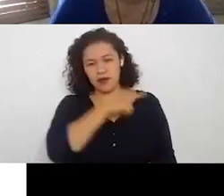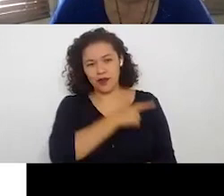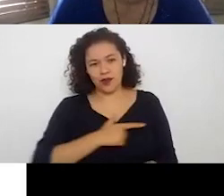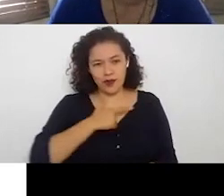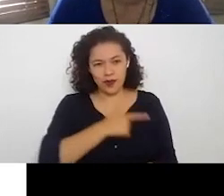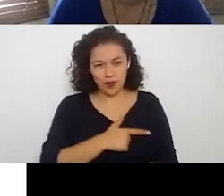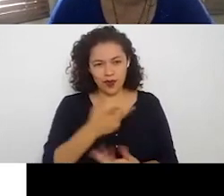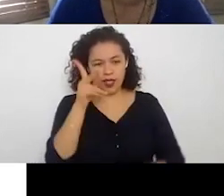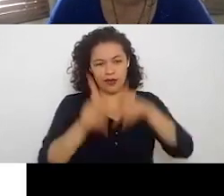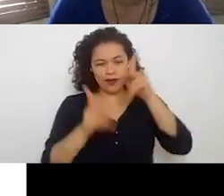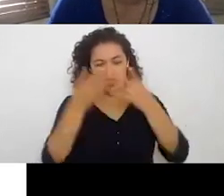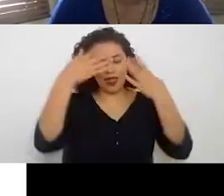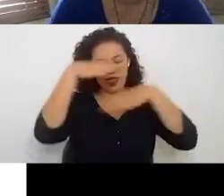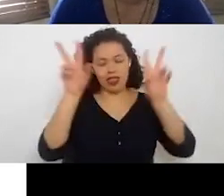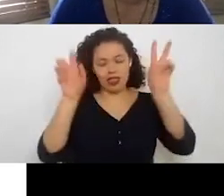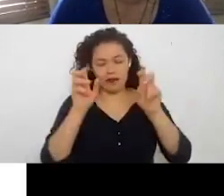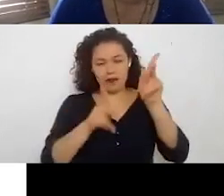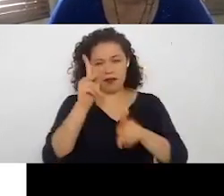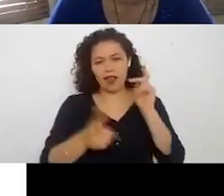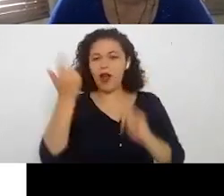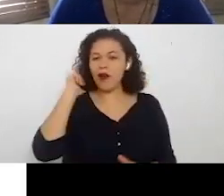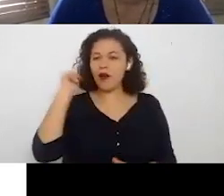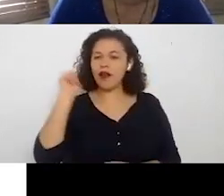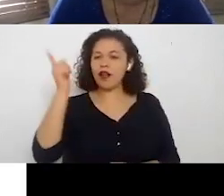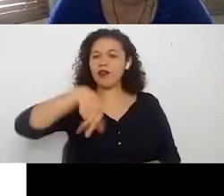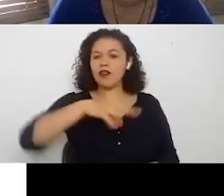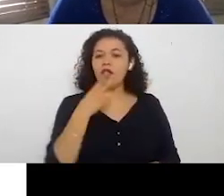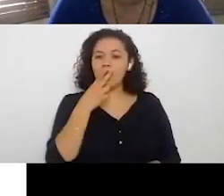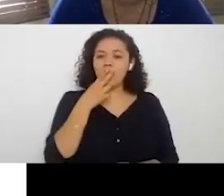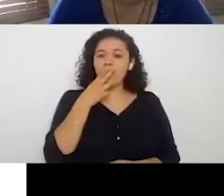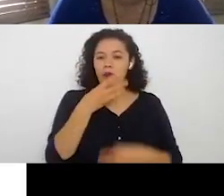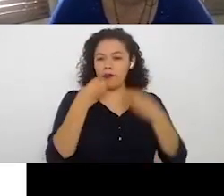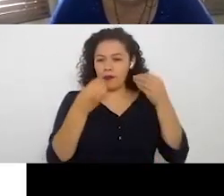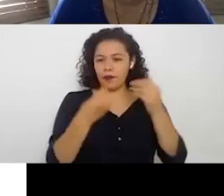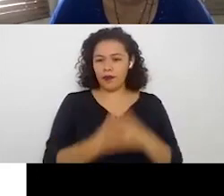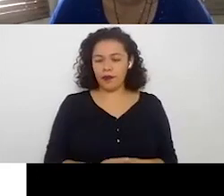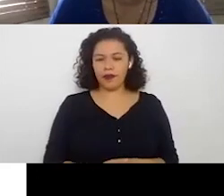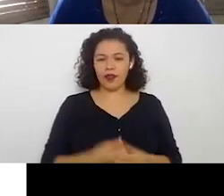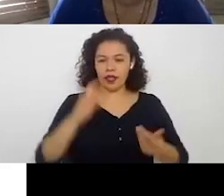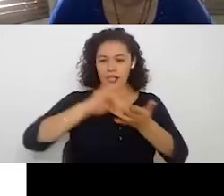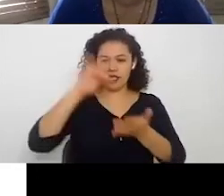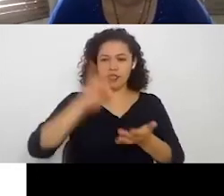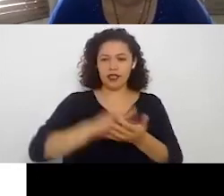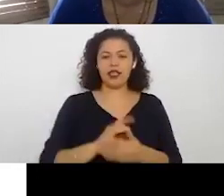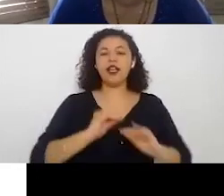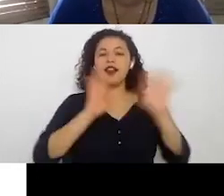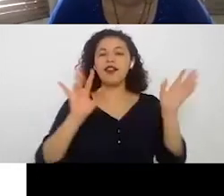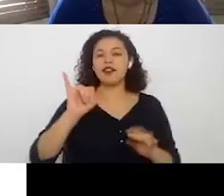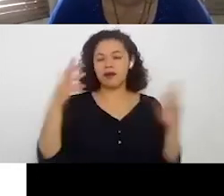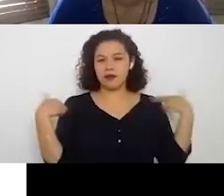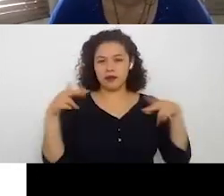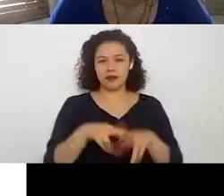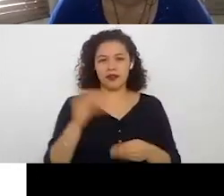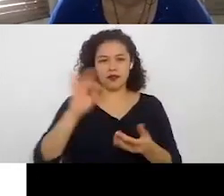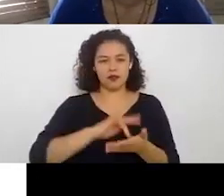poder platicar de este tema y espero les haya sido de gran utilidad. Gracias. Seguro que sí, maestra.